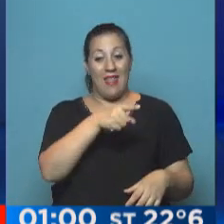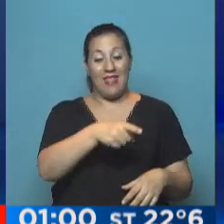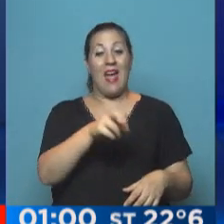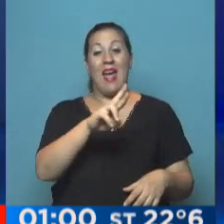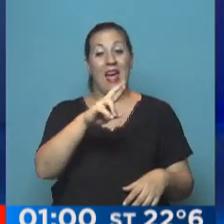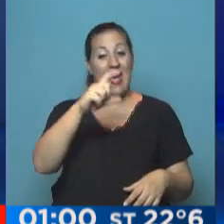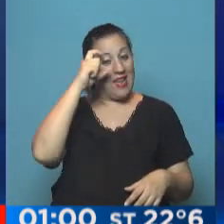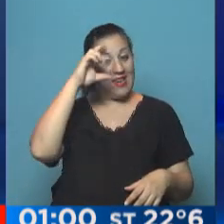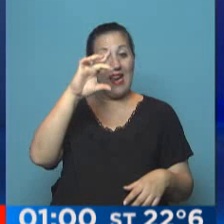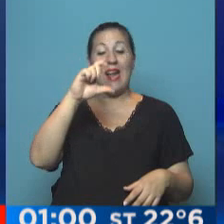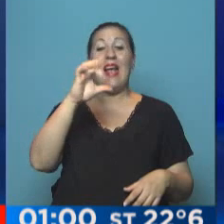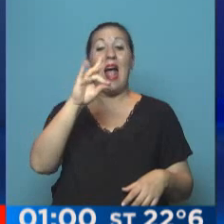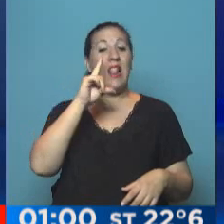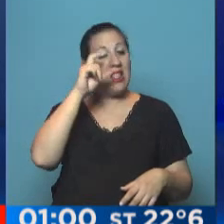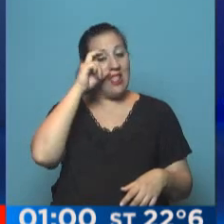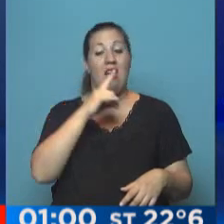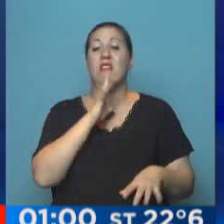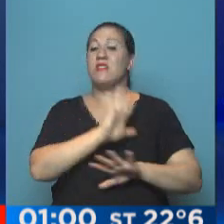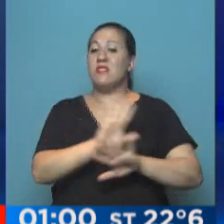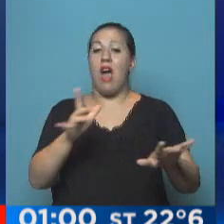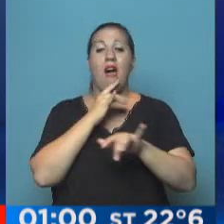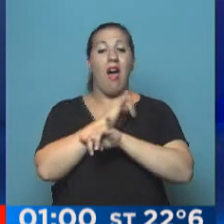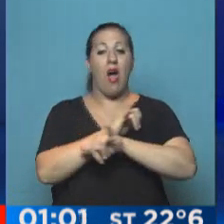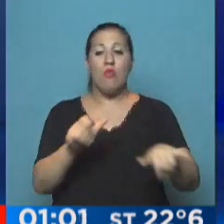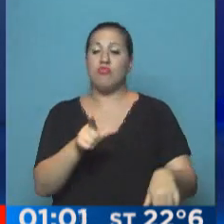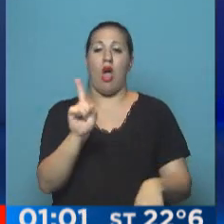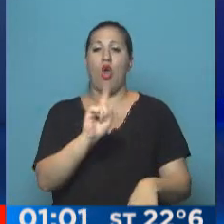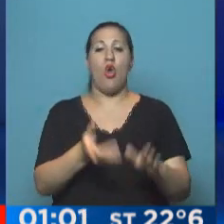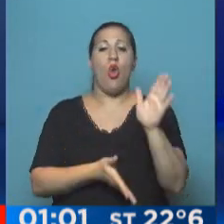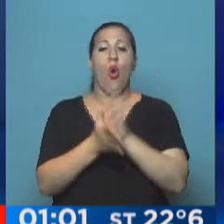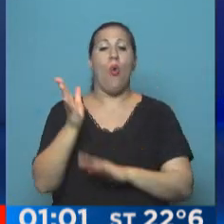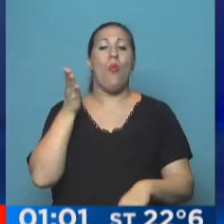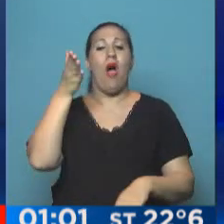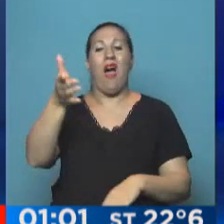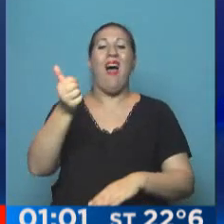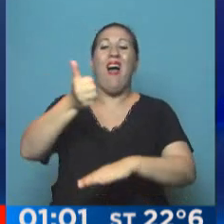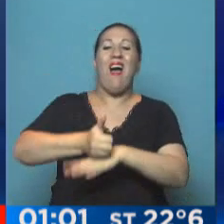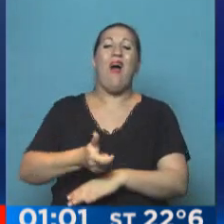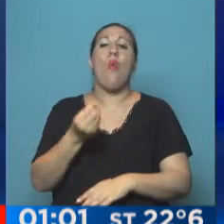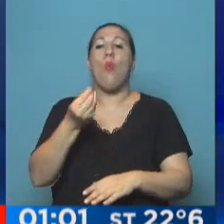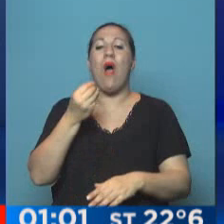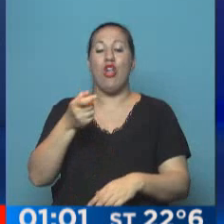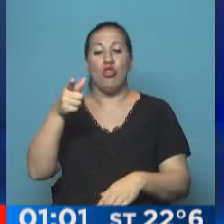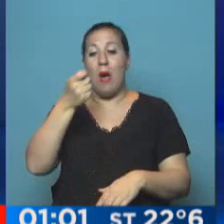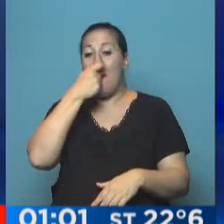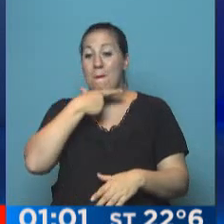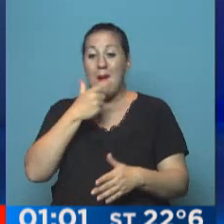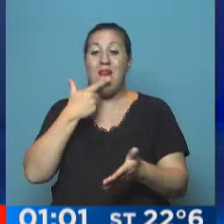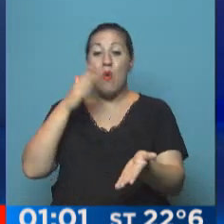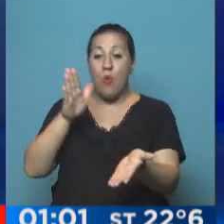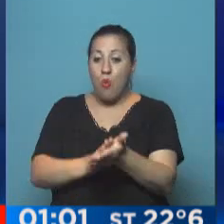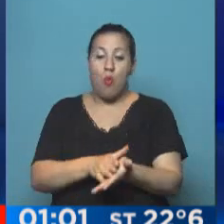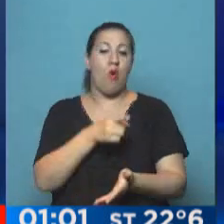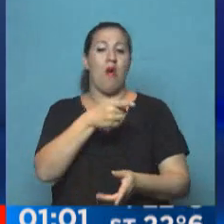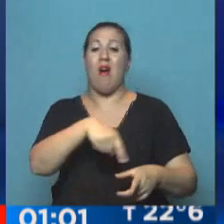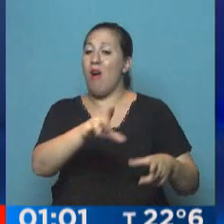Recalde, anunció que no va a estar presente en el momento de la jura ante la Asamblea Legislativa del